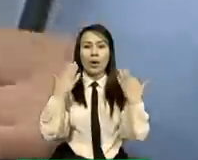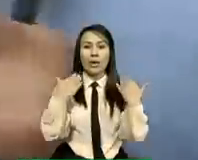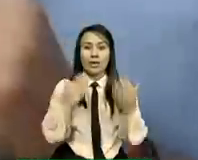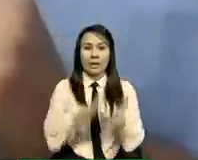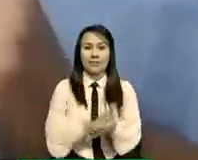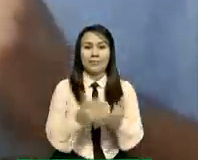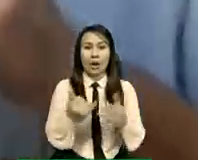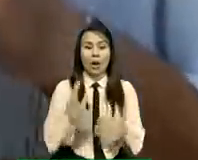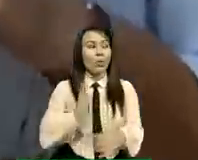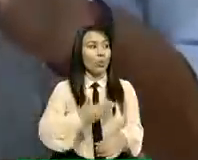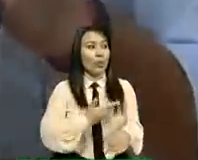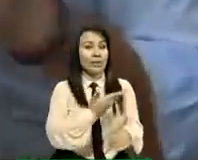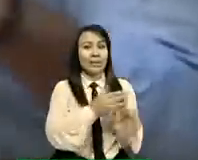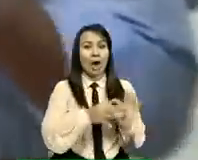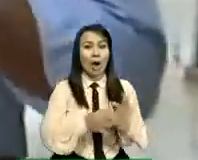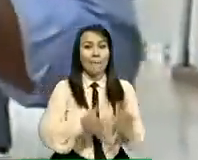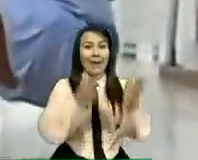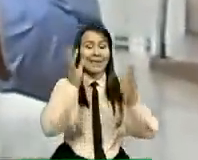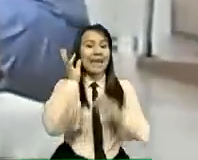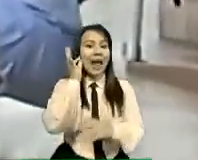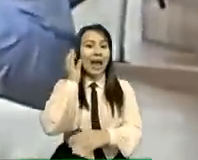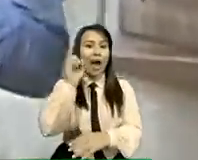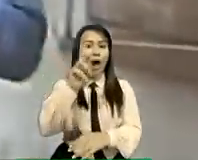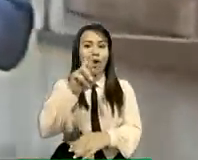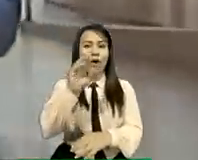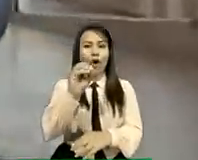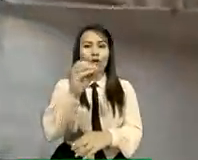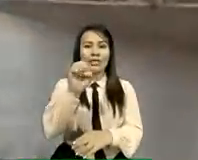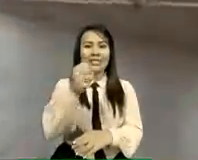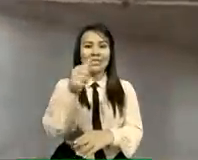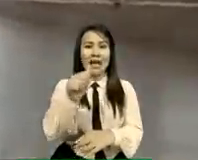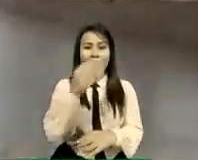paso a Roselena. Ustedes tienen más en estudios. Muy buenos días.